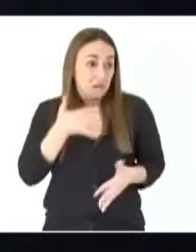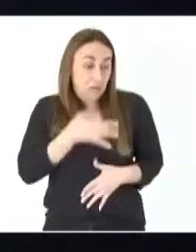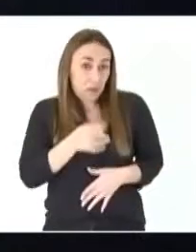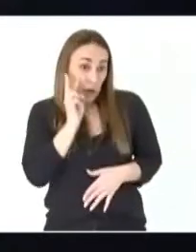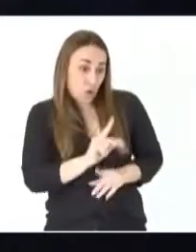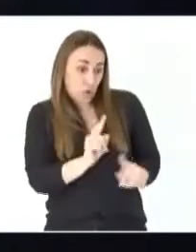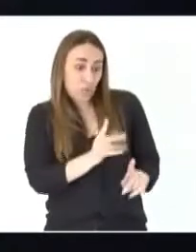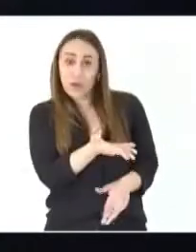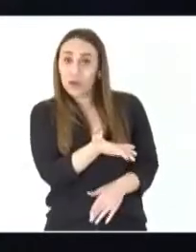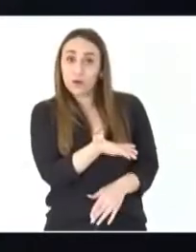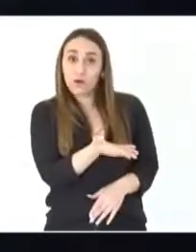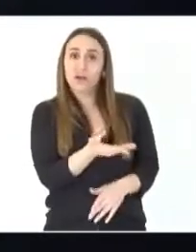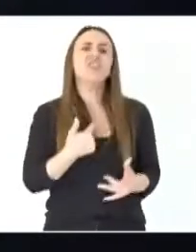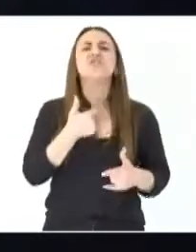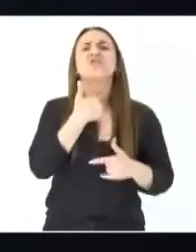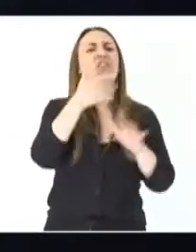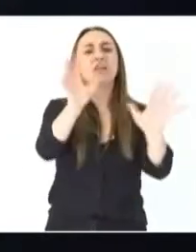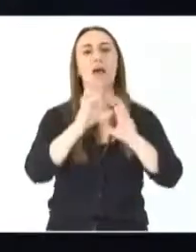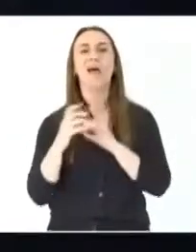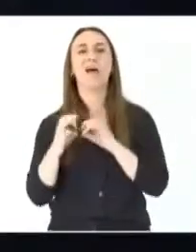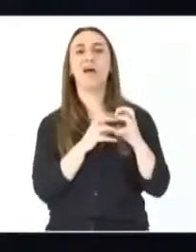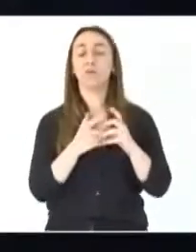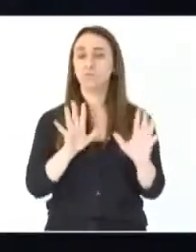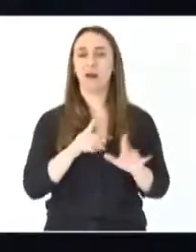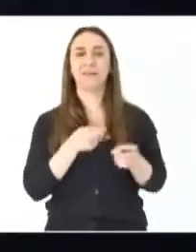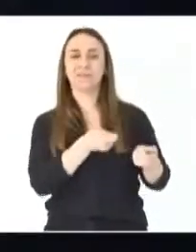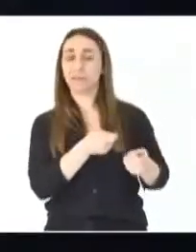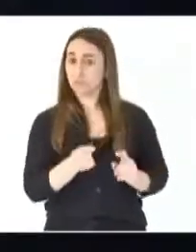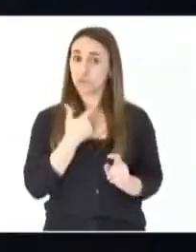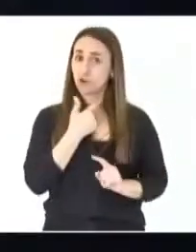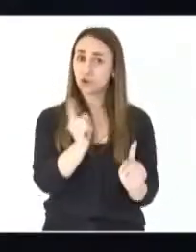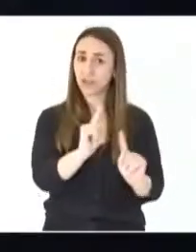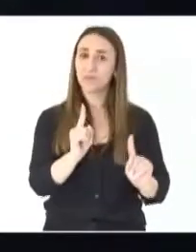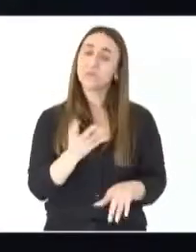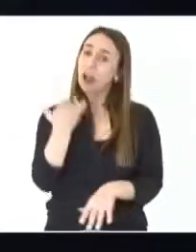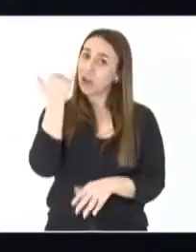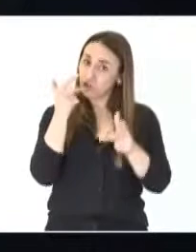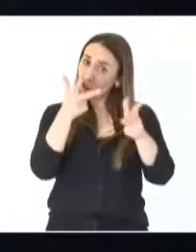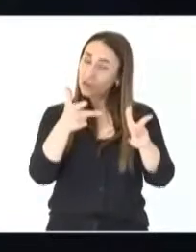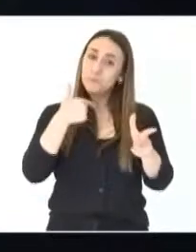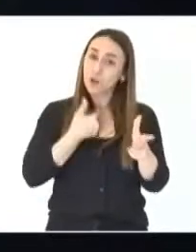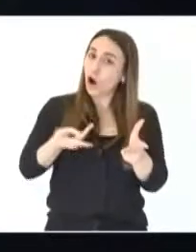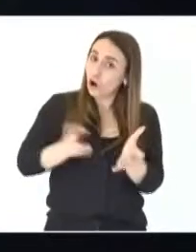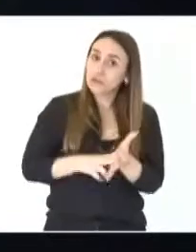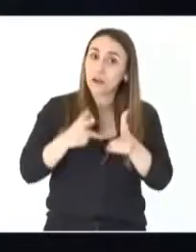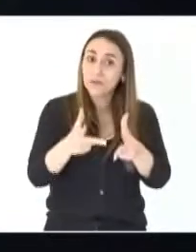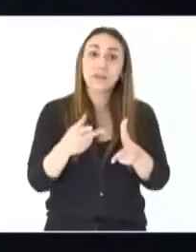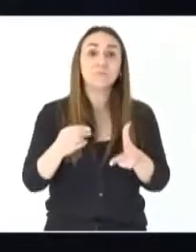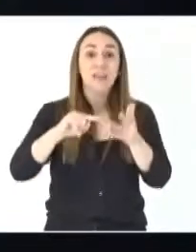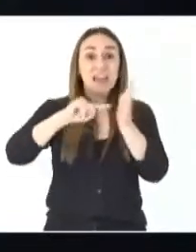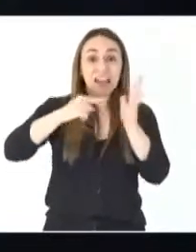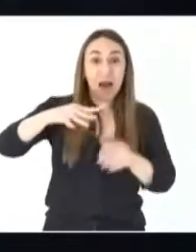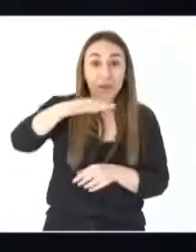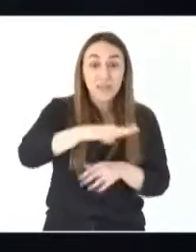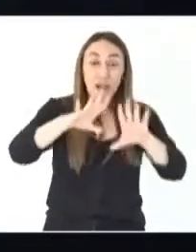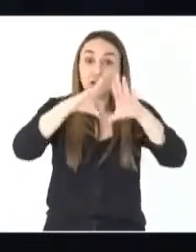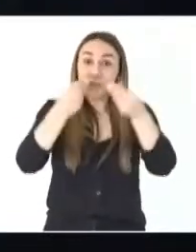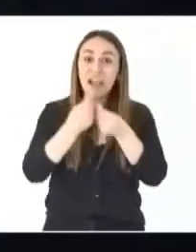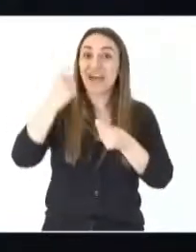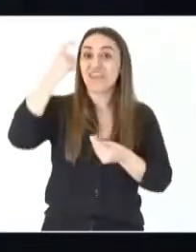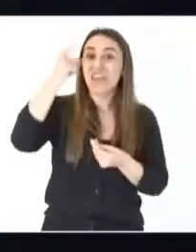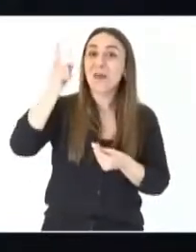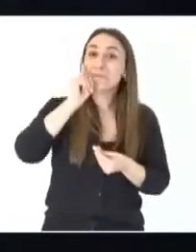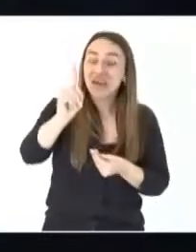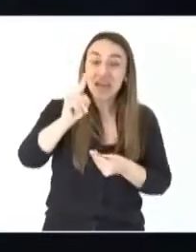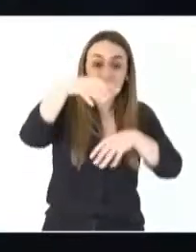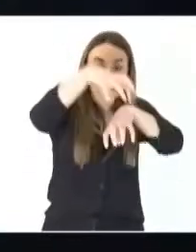Y no quiero entrar acá en debates ni en chicanas. Vamos a decir números muy concretos. Los dije antes, pero los voy a reforzar. La ciudad de Buenos Aires tiene 10.000 pymes